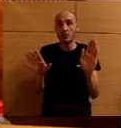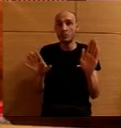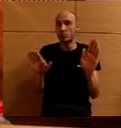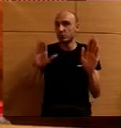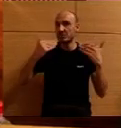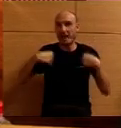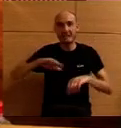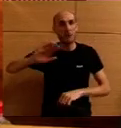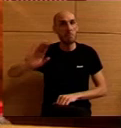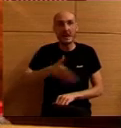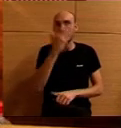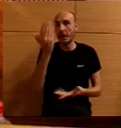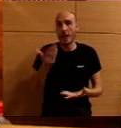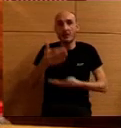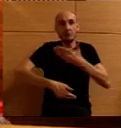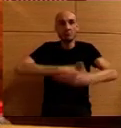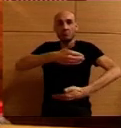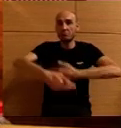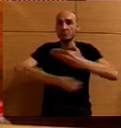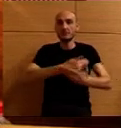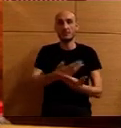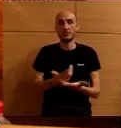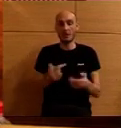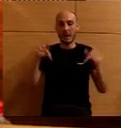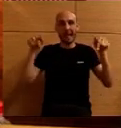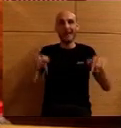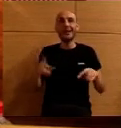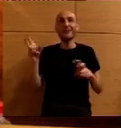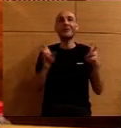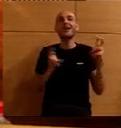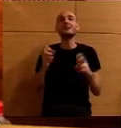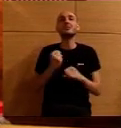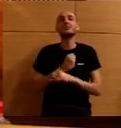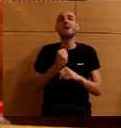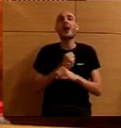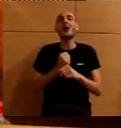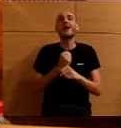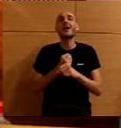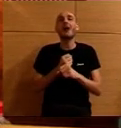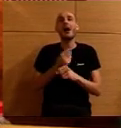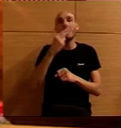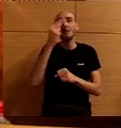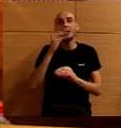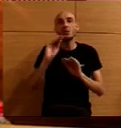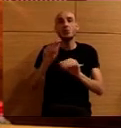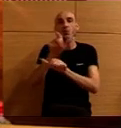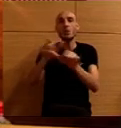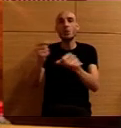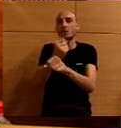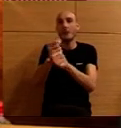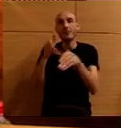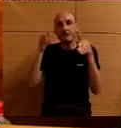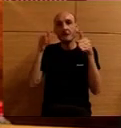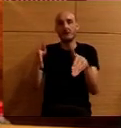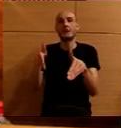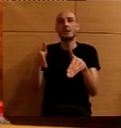pasemos página. Pasemos página, que estamos aquí para trabajar por los intereses también de los trabajadores. Y creo que están muy